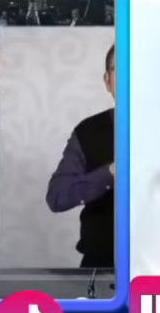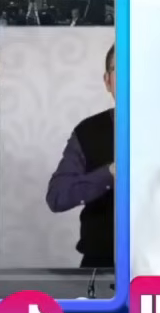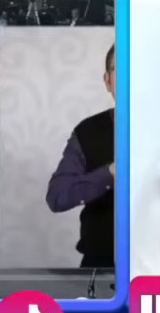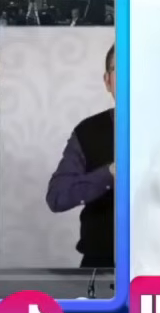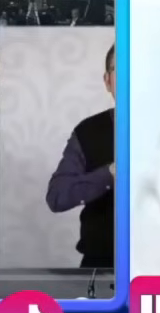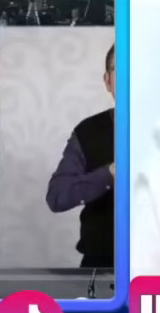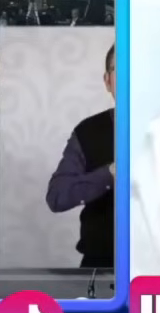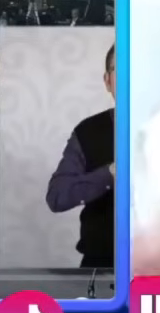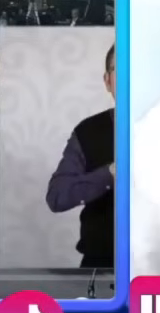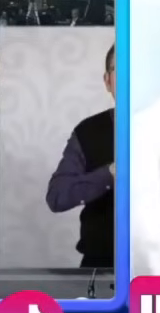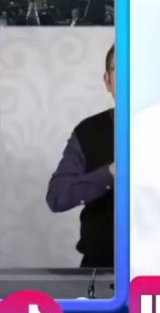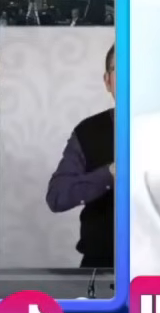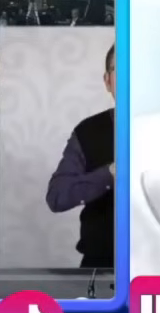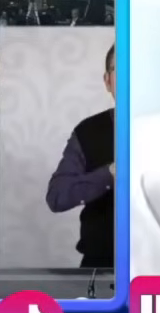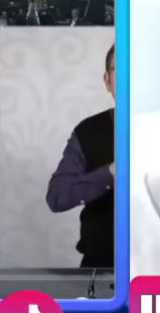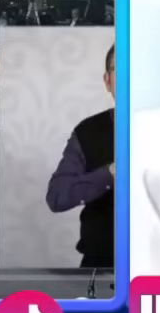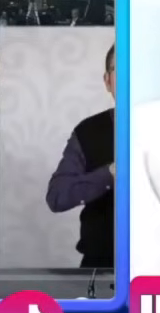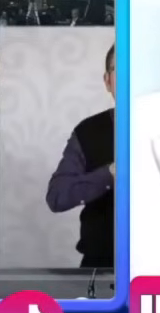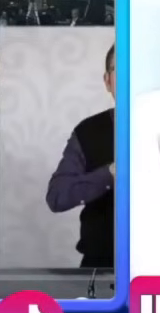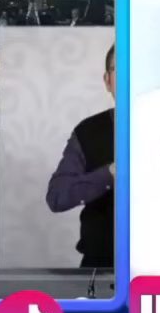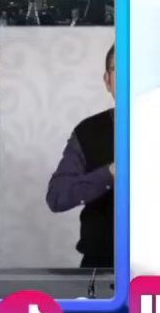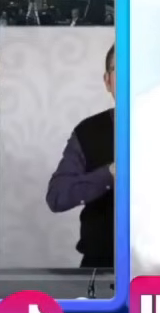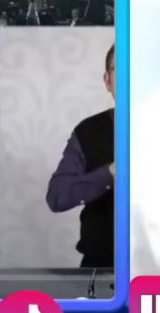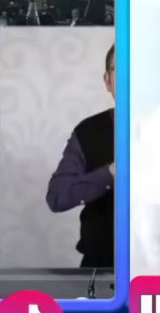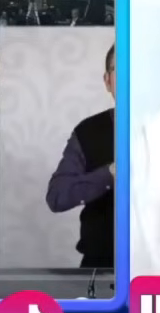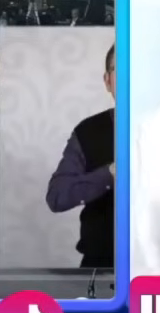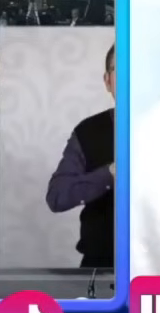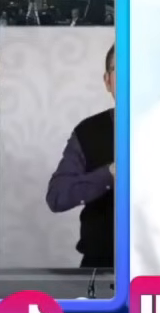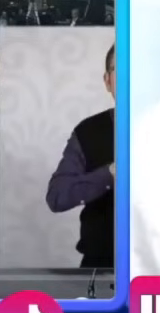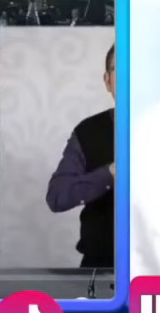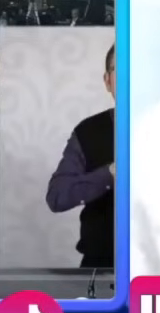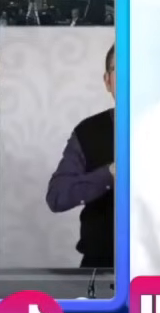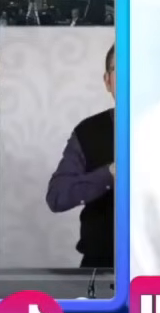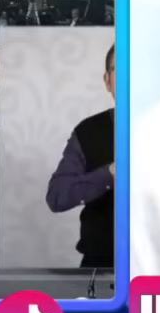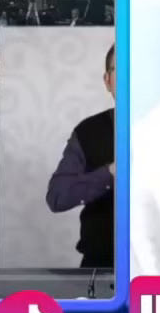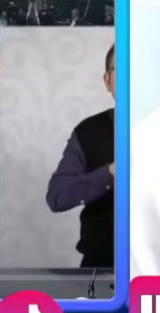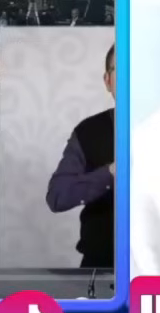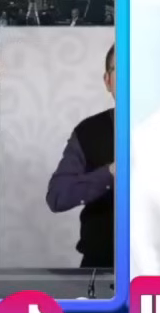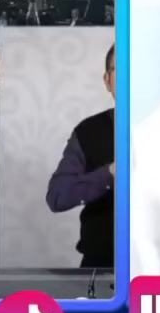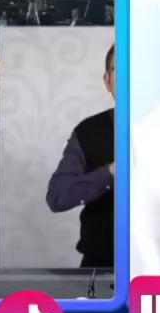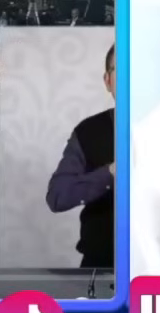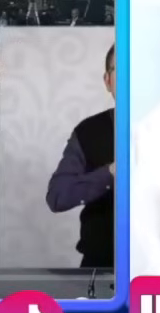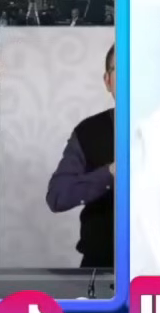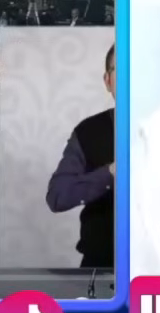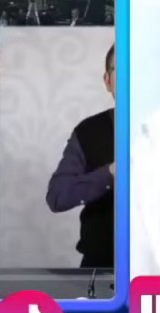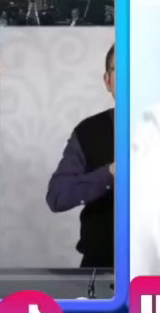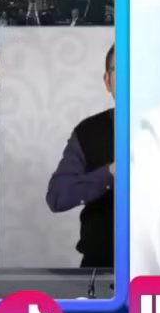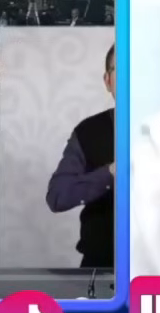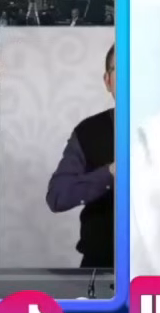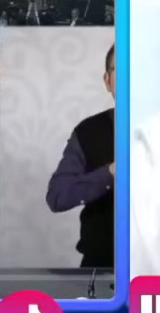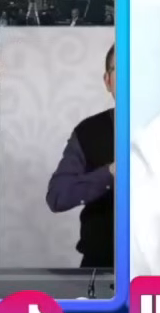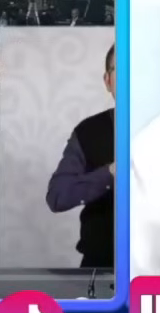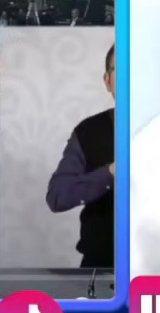y no logramos transformar el poder judicial. Pero de ahí a decir que producto de que hoy esté encarcelado es